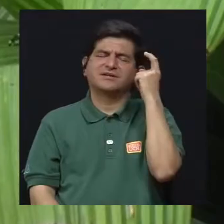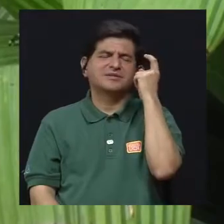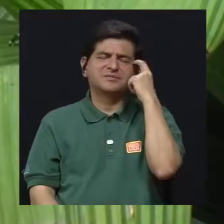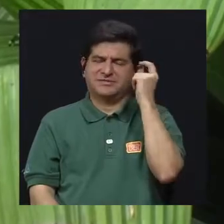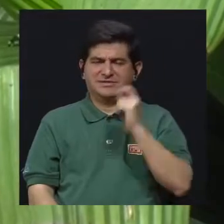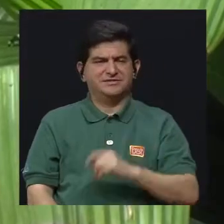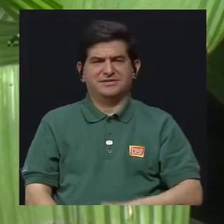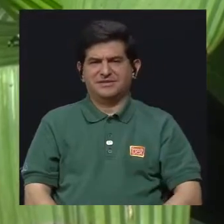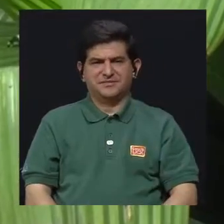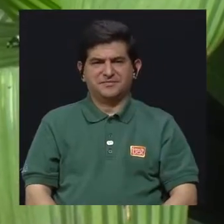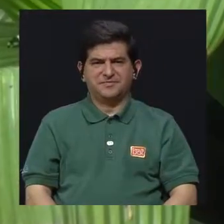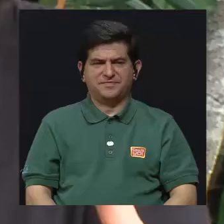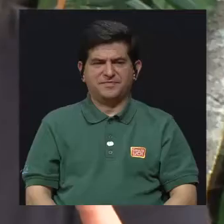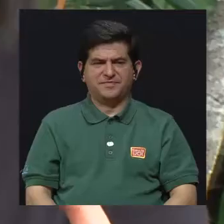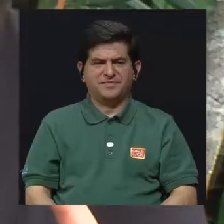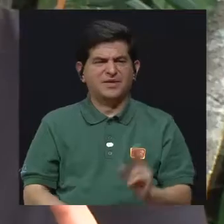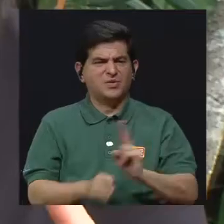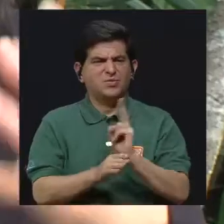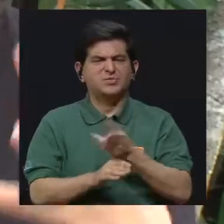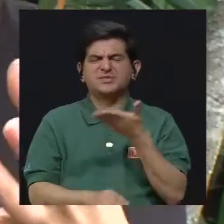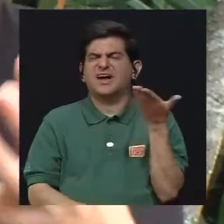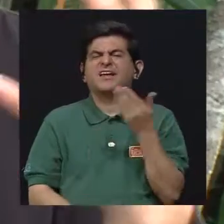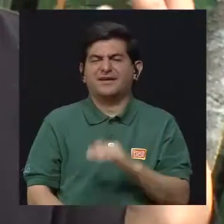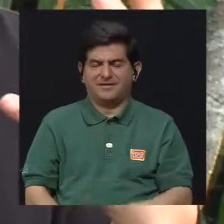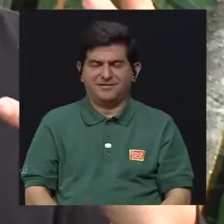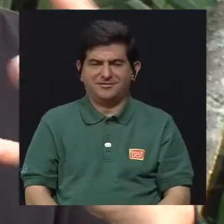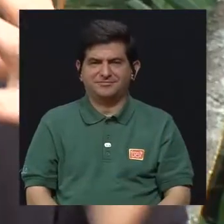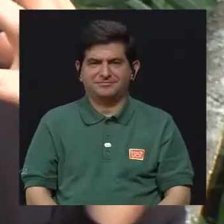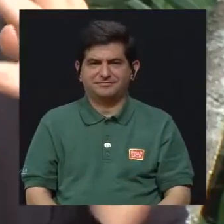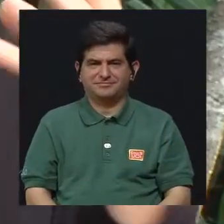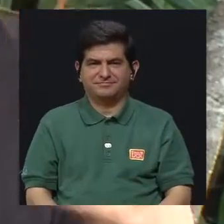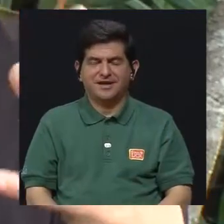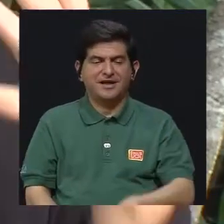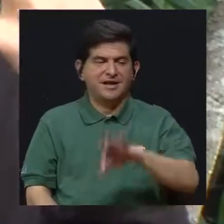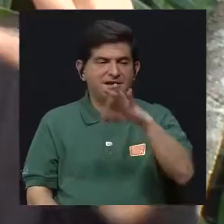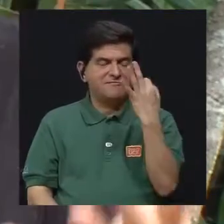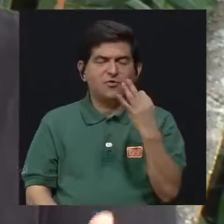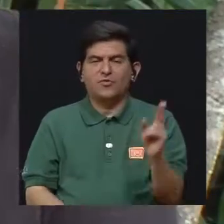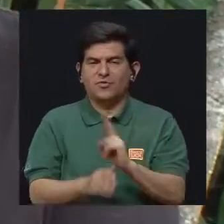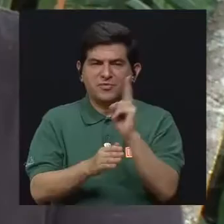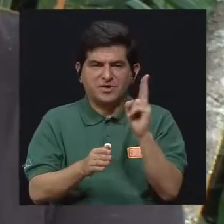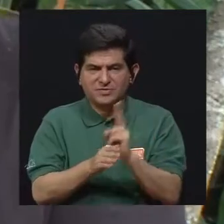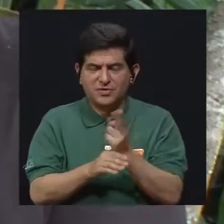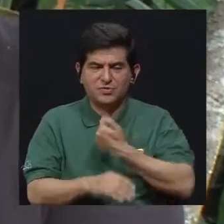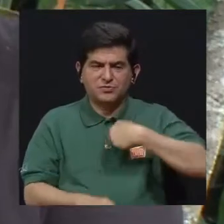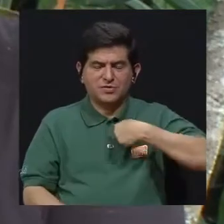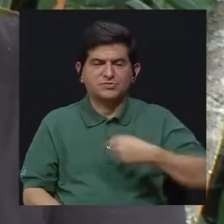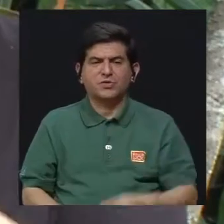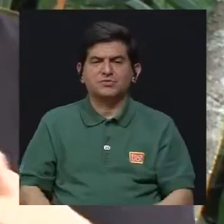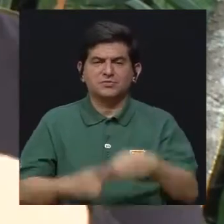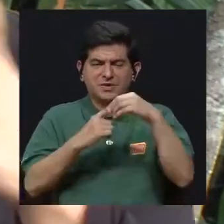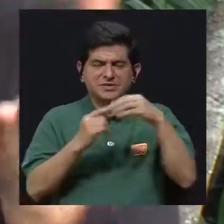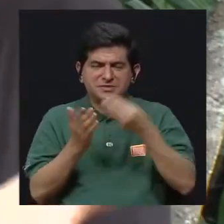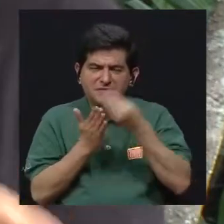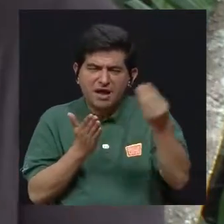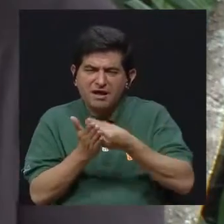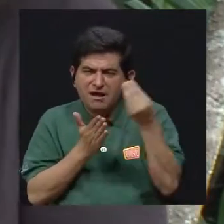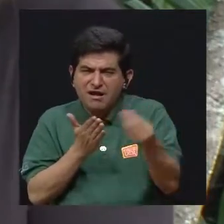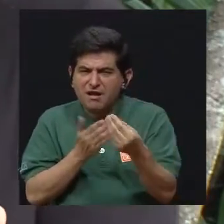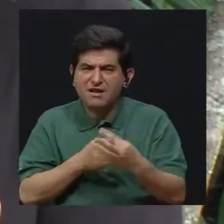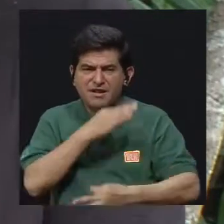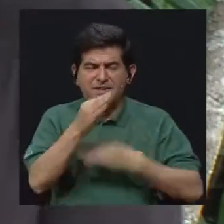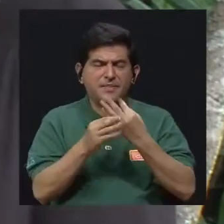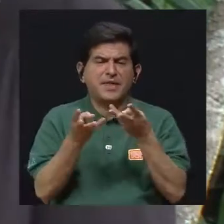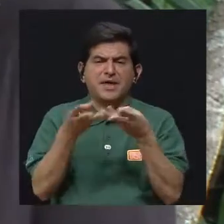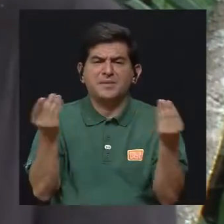pensar en qué estamos consumiendo, cuáles uh-huh. son las formas de consumo que estamos priorizando, qué